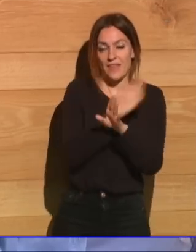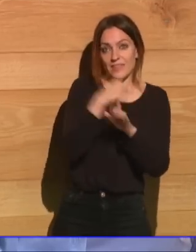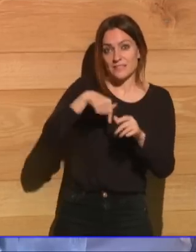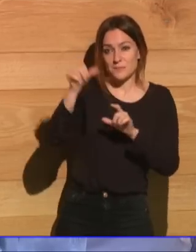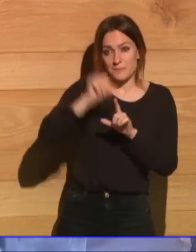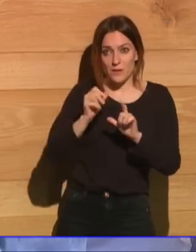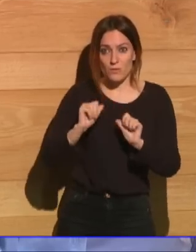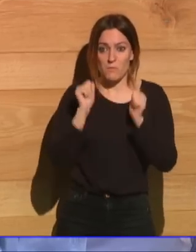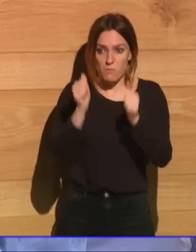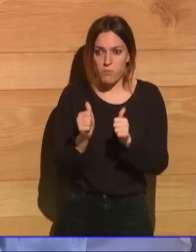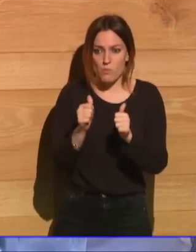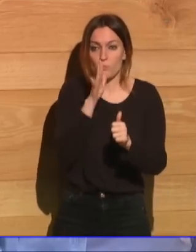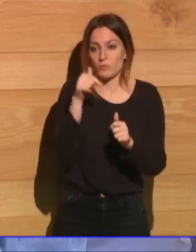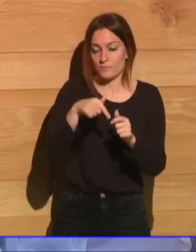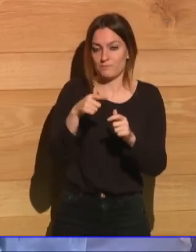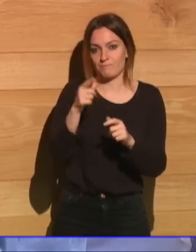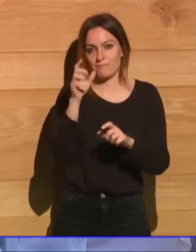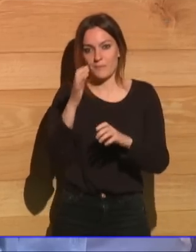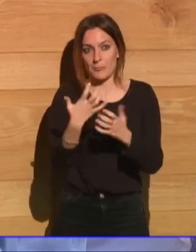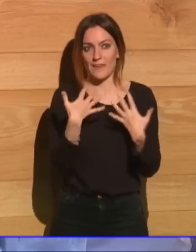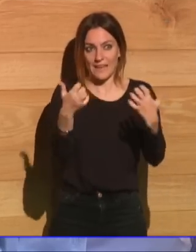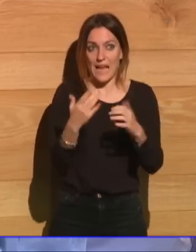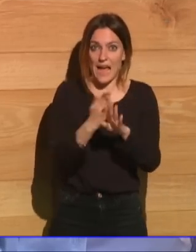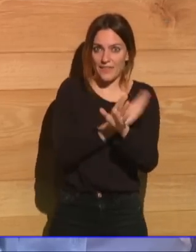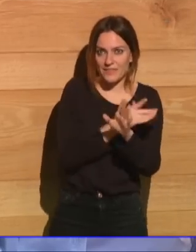casting es muy divertido y hay muchas historias